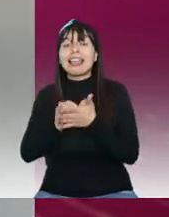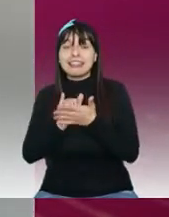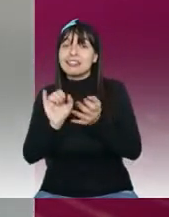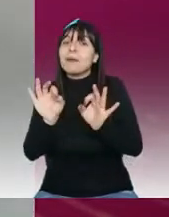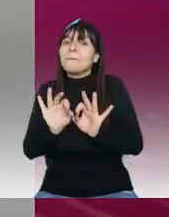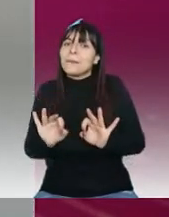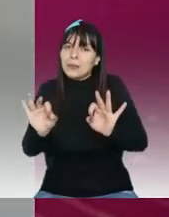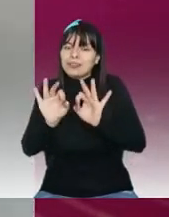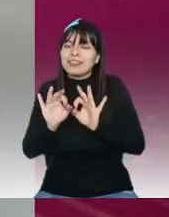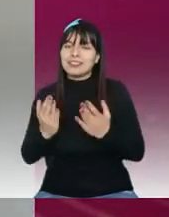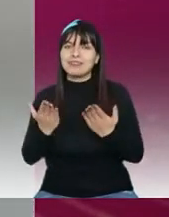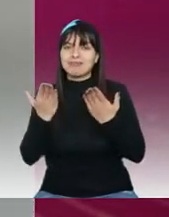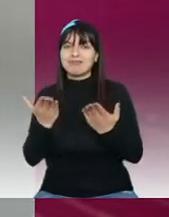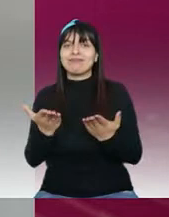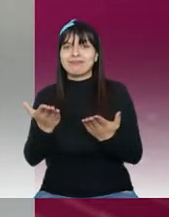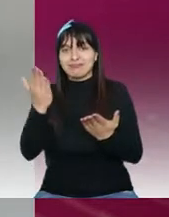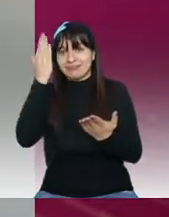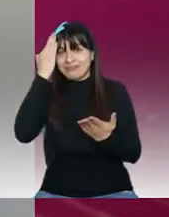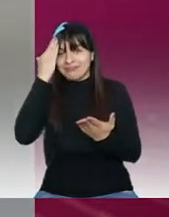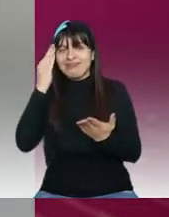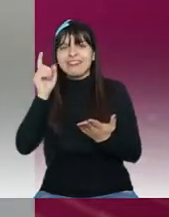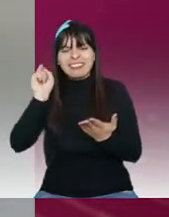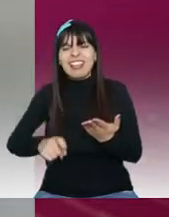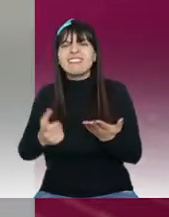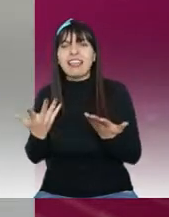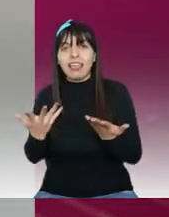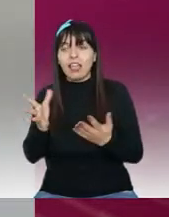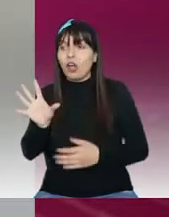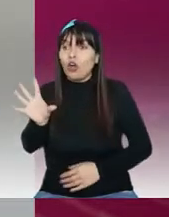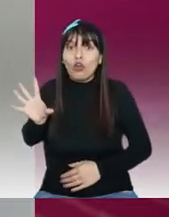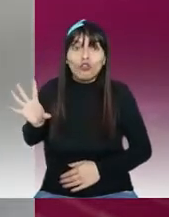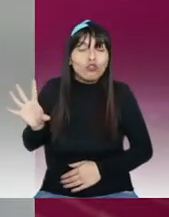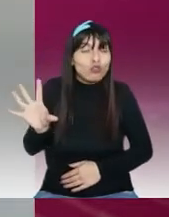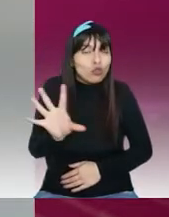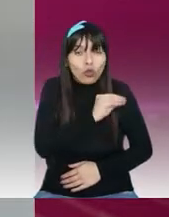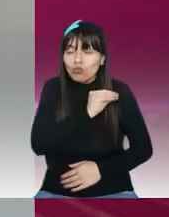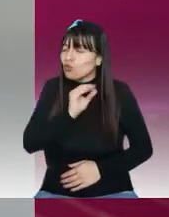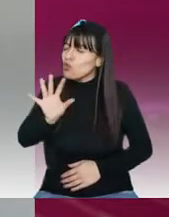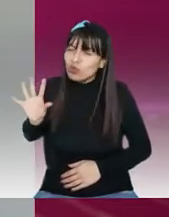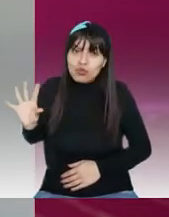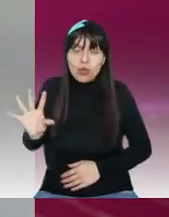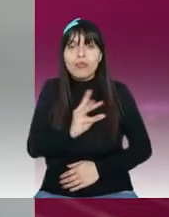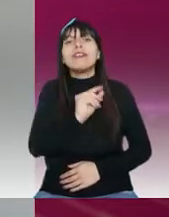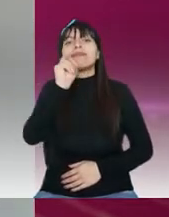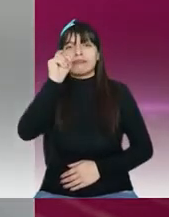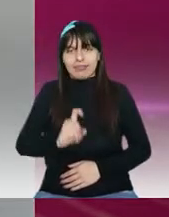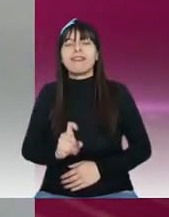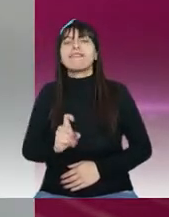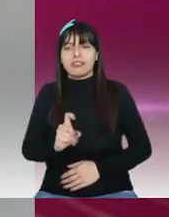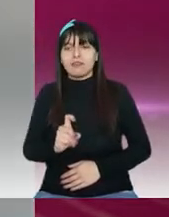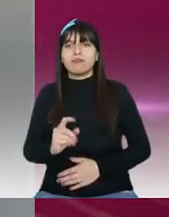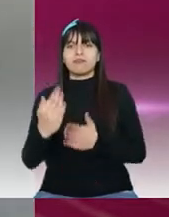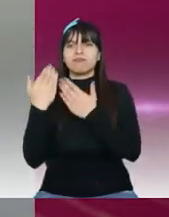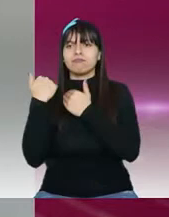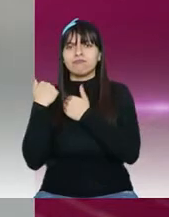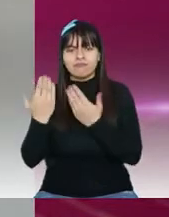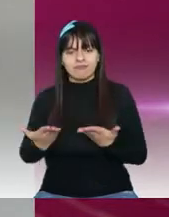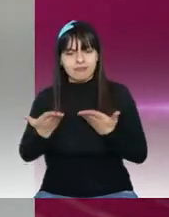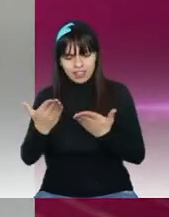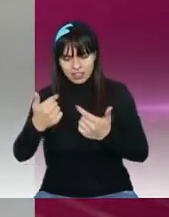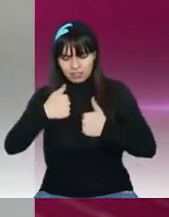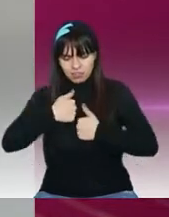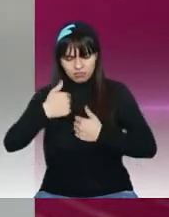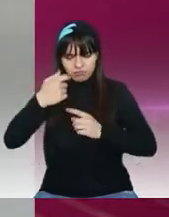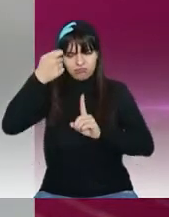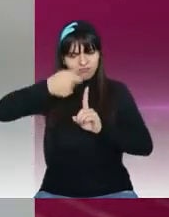este es el tiempo donde todos absolutamente todos deberíamos cuestionarnos en nuestro papel para contribuir al